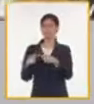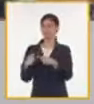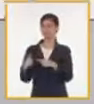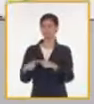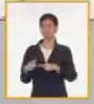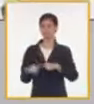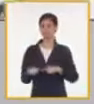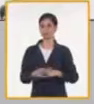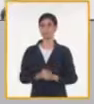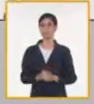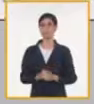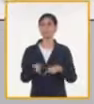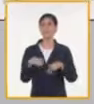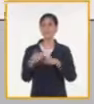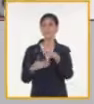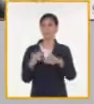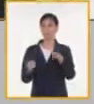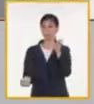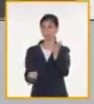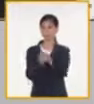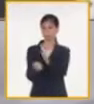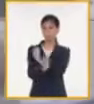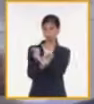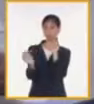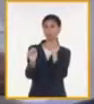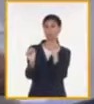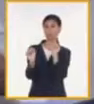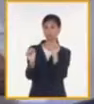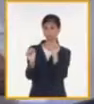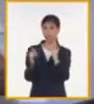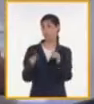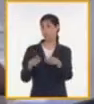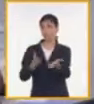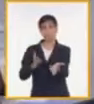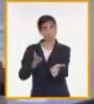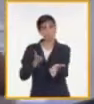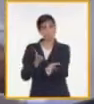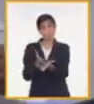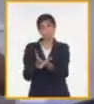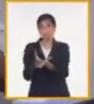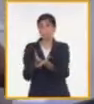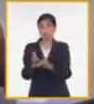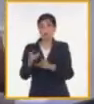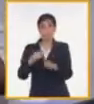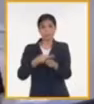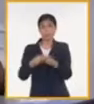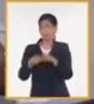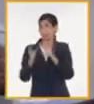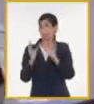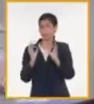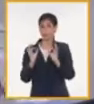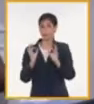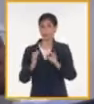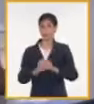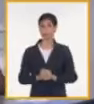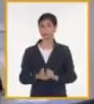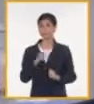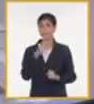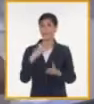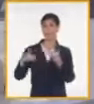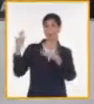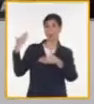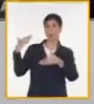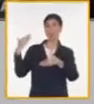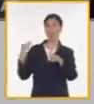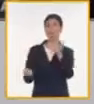después cometer actos de terror es decir que hay una continuidad histórica en lo que estamos hablando fomentaron en el pasado el terrorismo aquí mismo donde